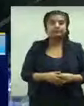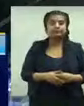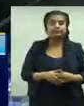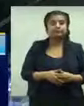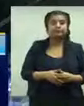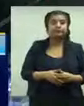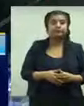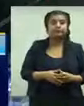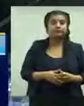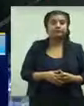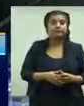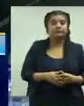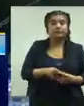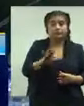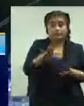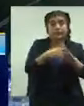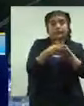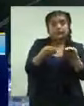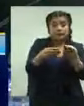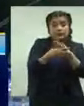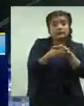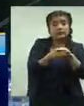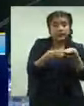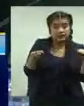Le hacía mención